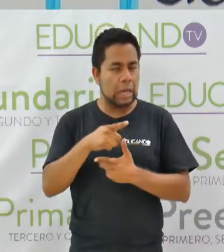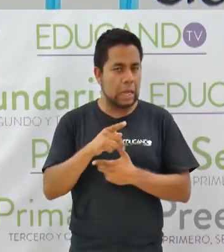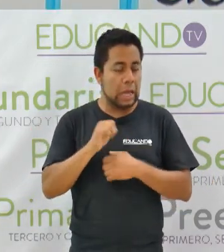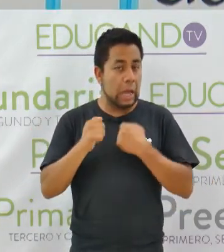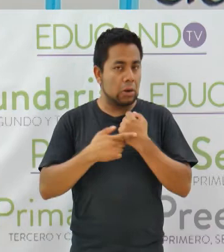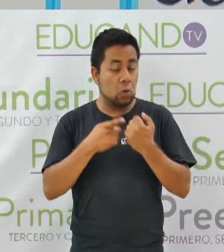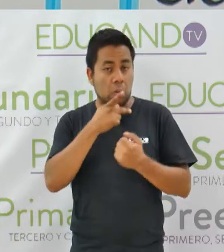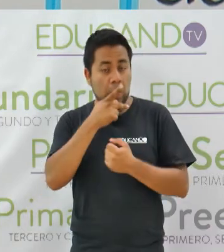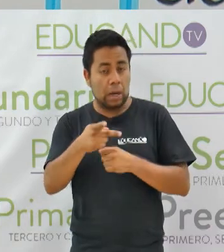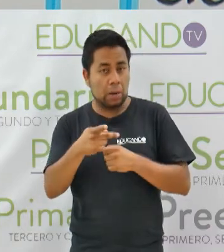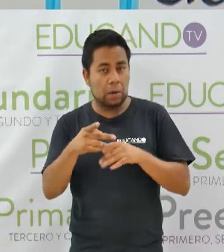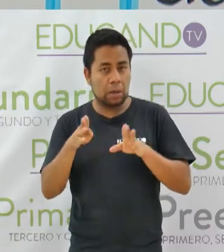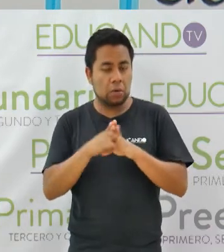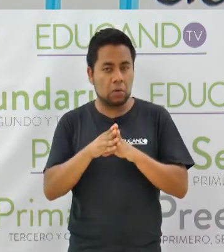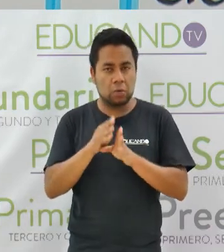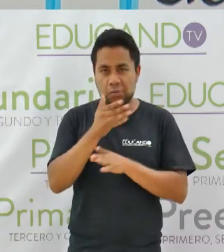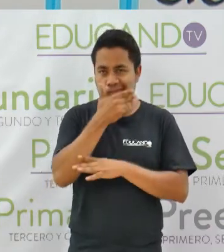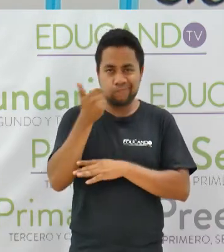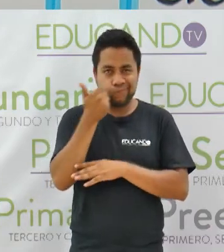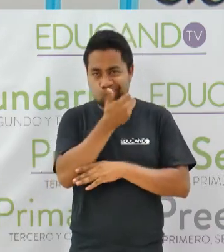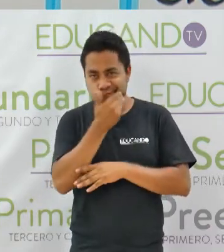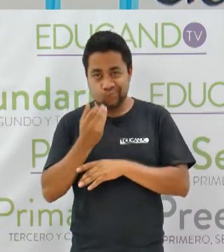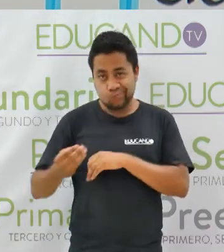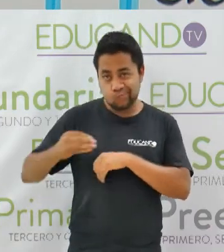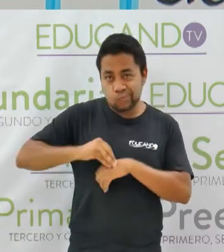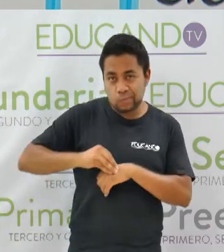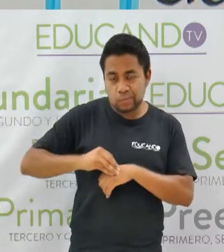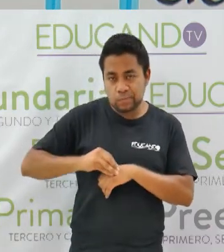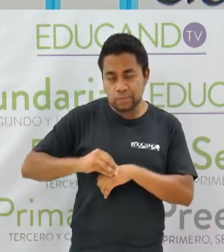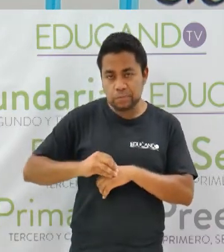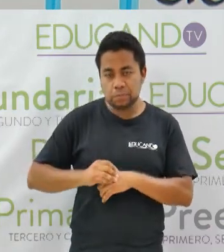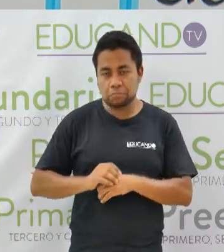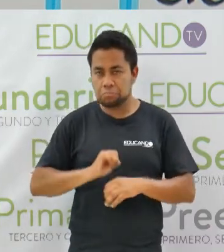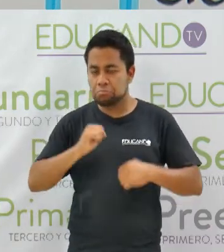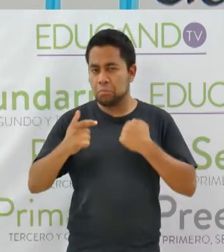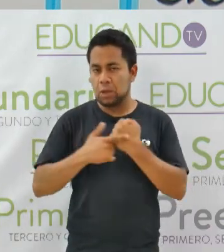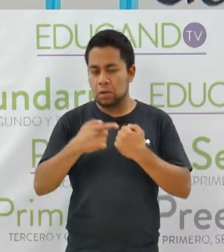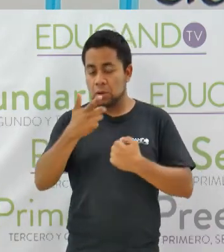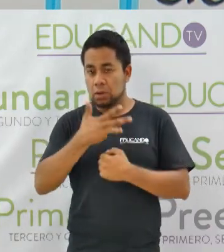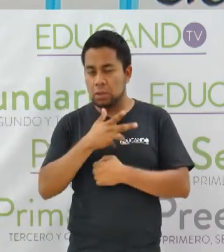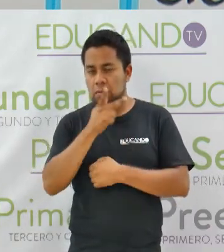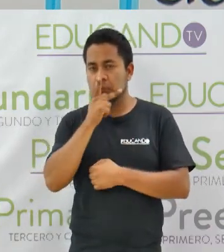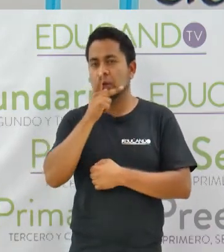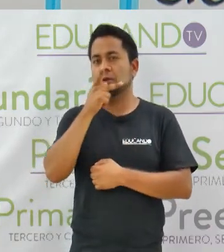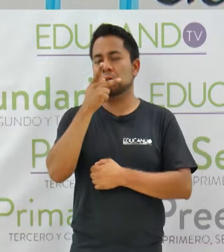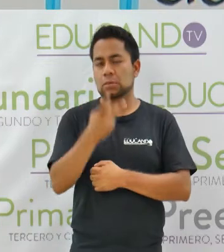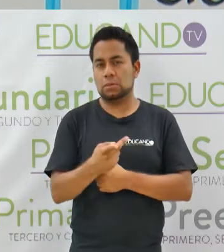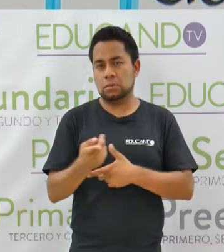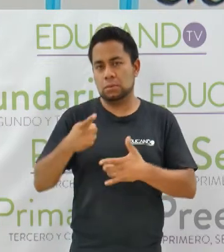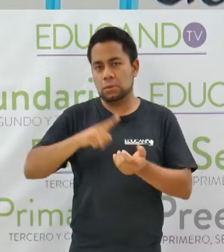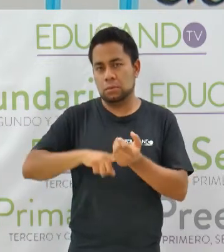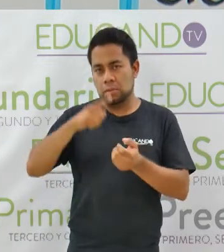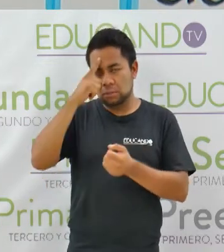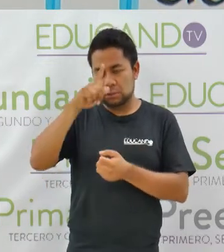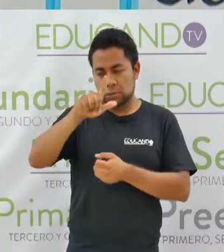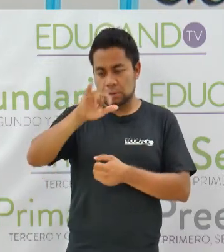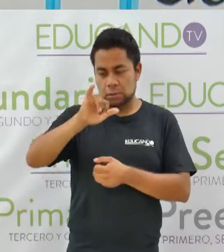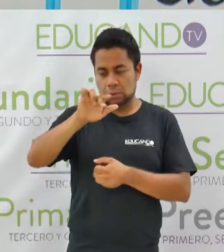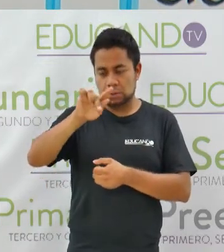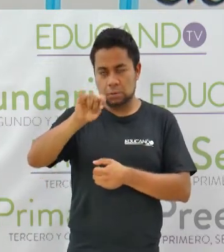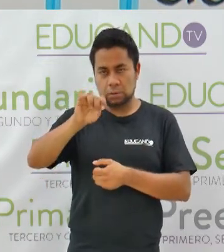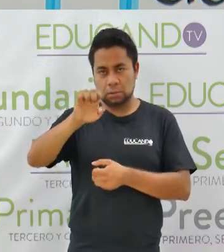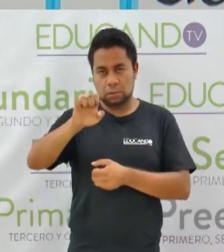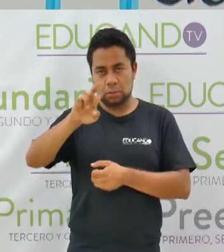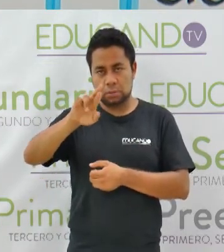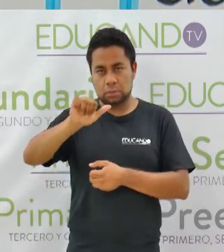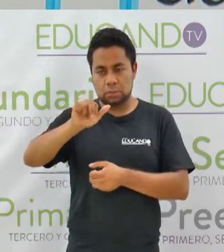alguna palabra de forma coloquial? ¿Tiene alguna palabra de forma